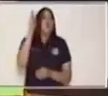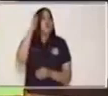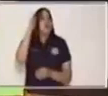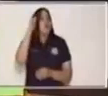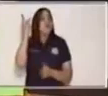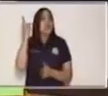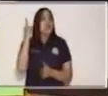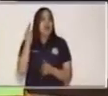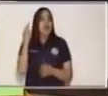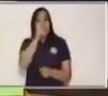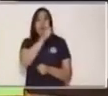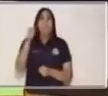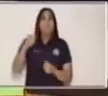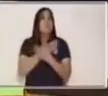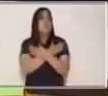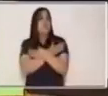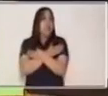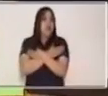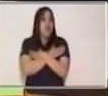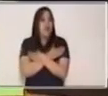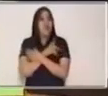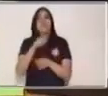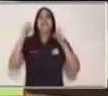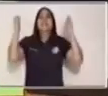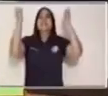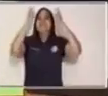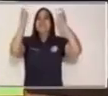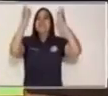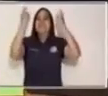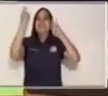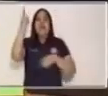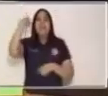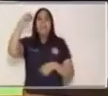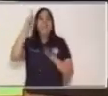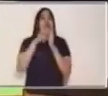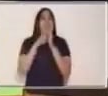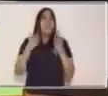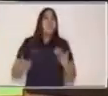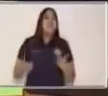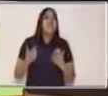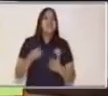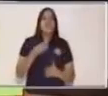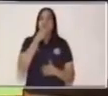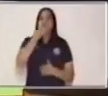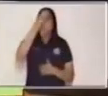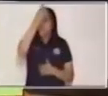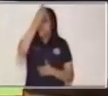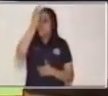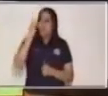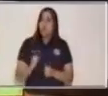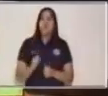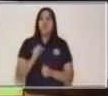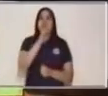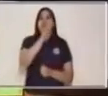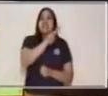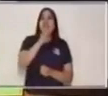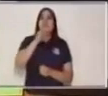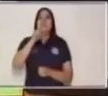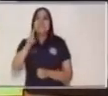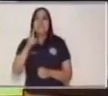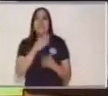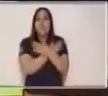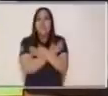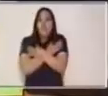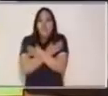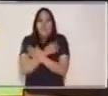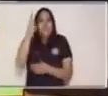que en el mes de mayo se celebra el Día del Popol Vuh. Al final, el 31 es